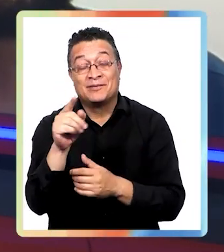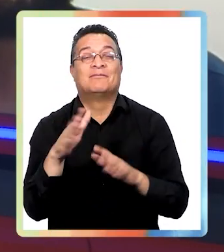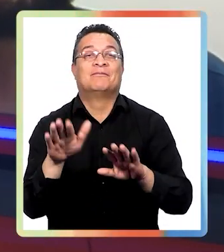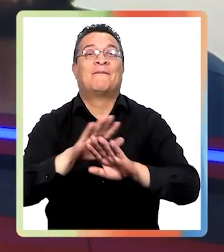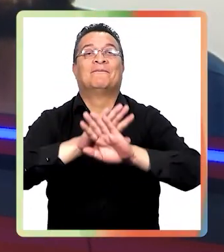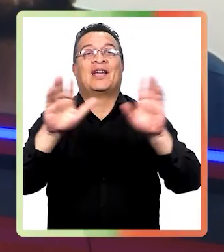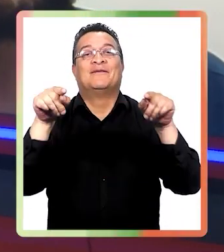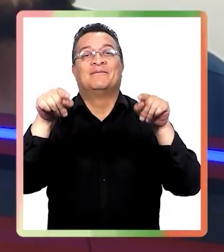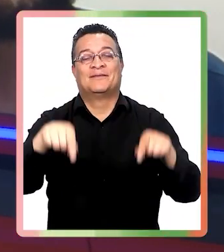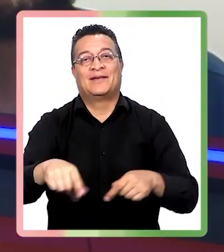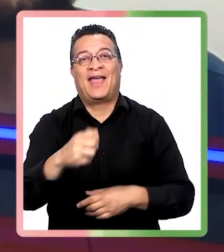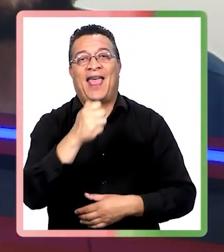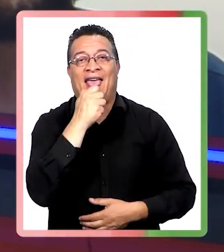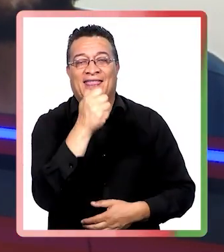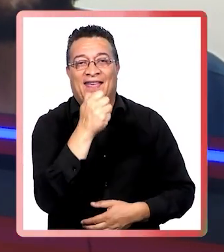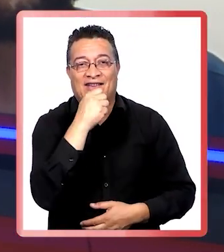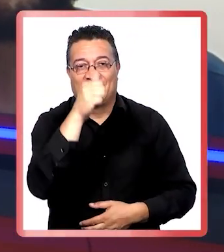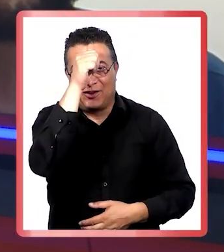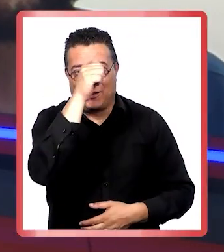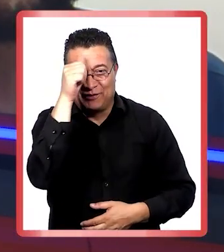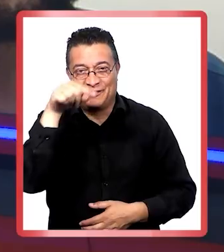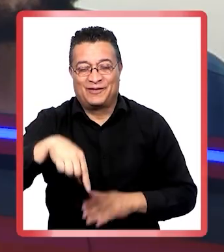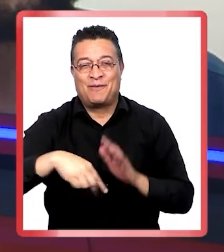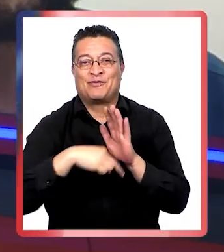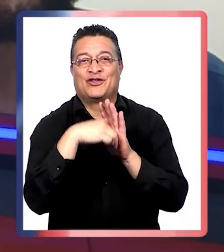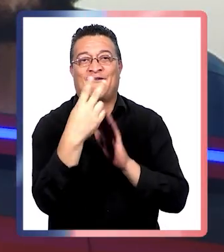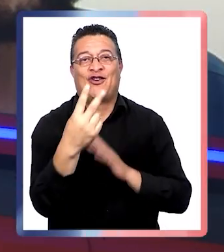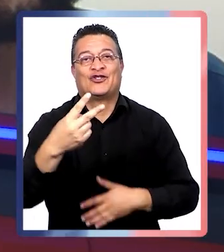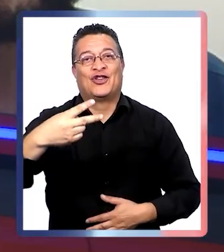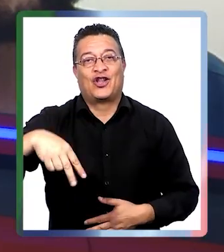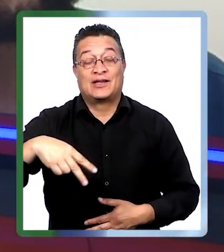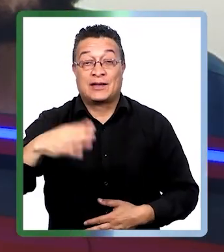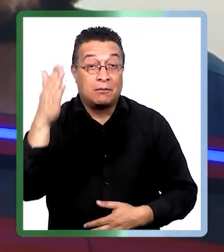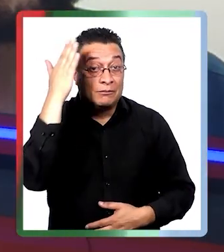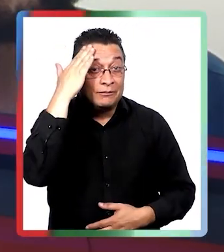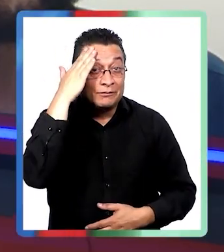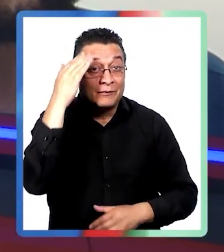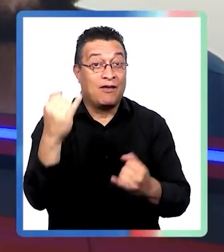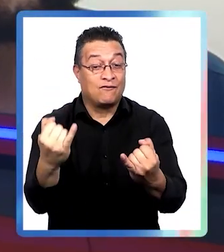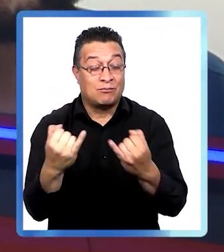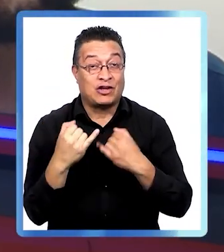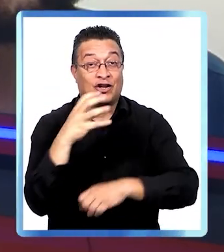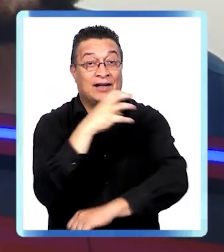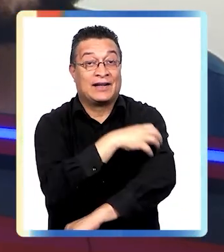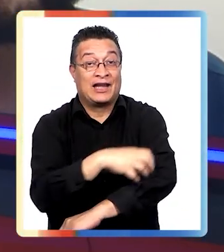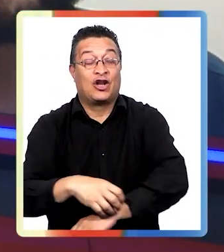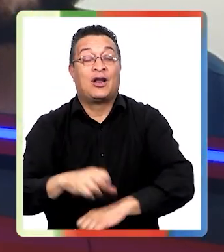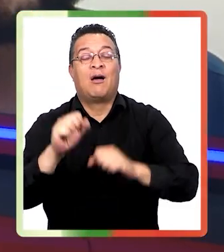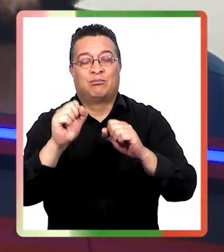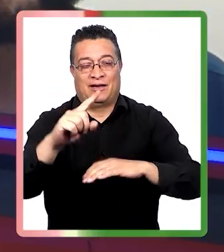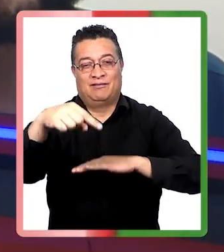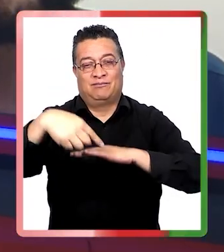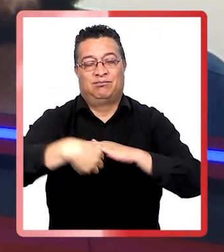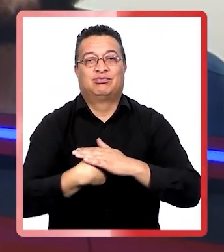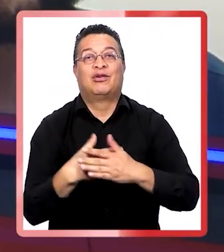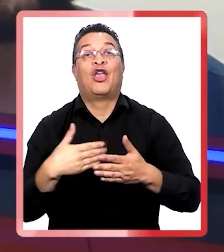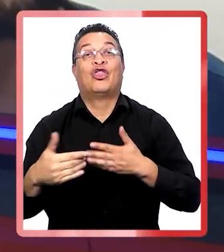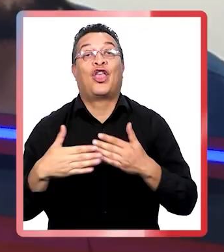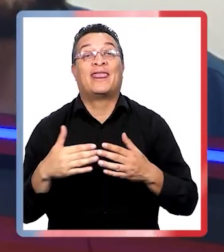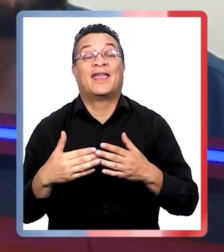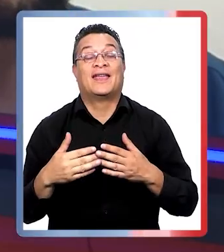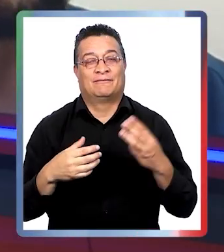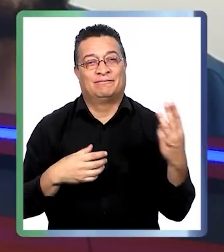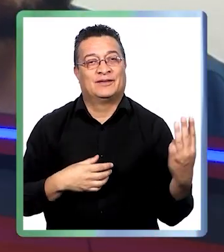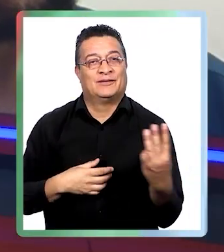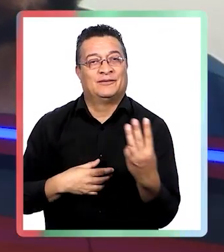gracias y con esto entonces damos por terminada una nueva entrevista del día domingo aquí en Portavoz Noticias. Recuerden que la información de las regiones la pueden encontrar a